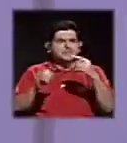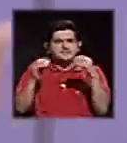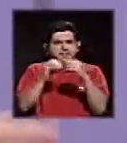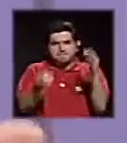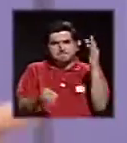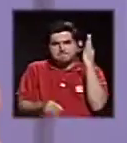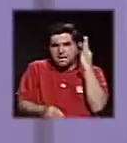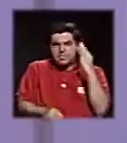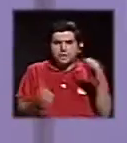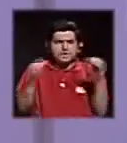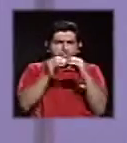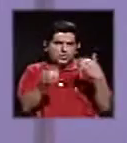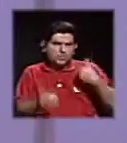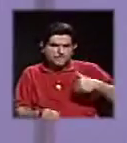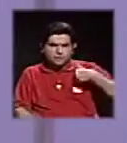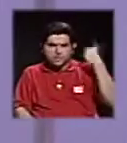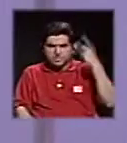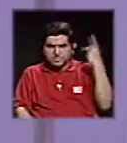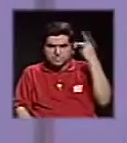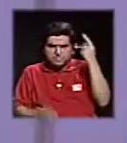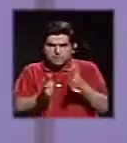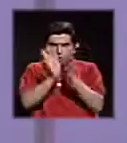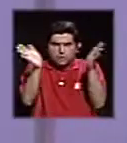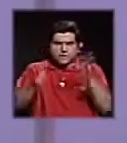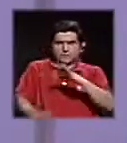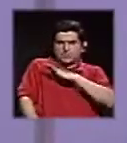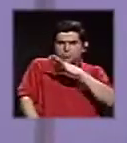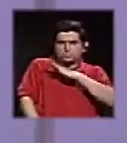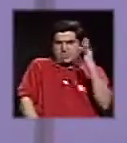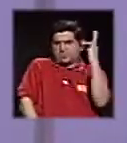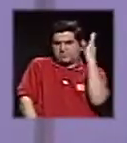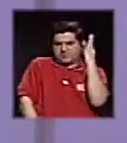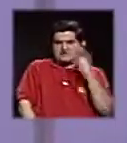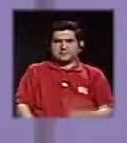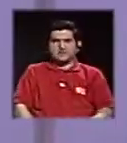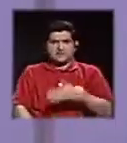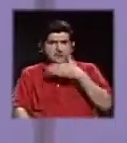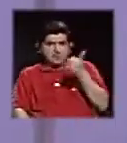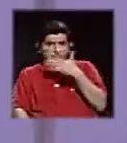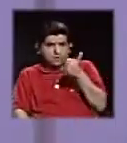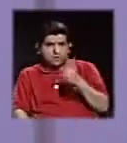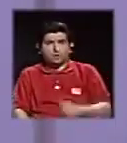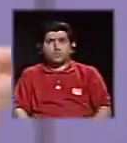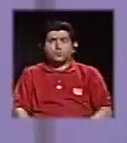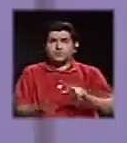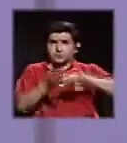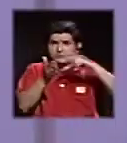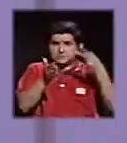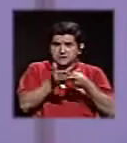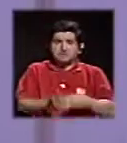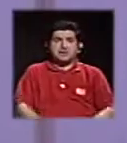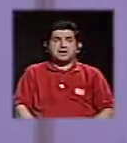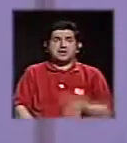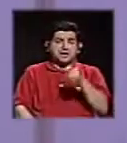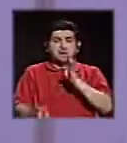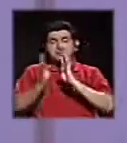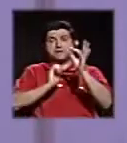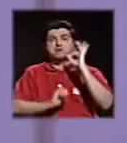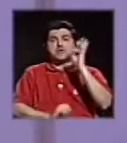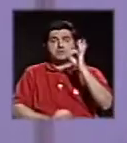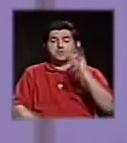más mujeres son más hombres las políticas públicas a favor de las mujeres mejoraban lo cual habla bien digamos también